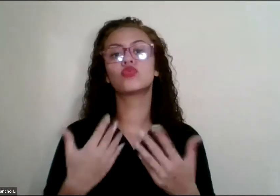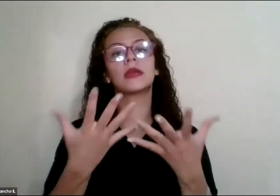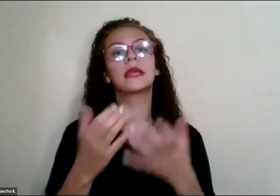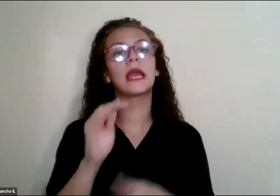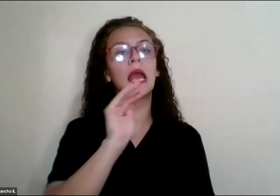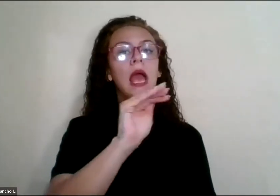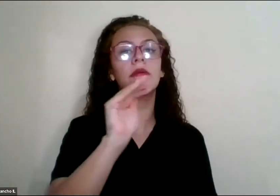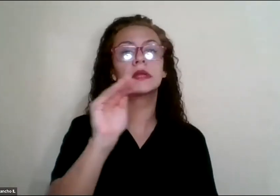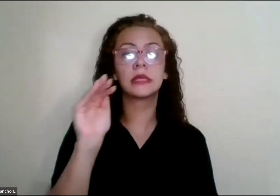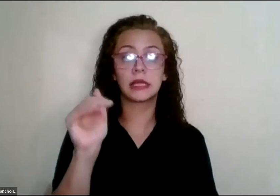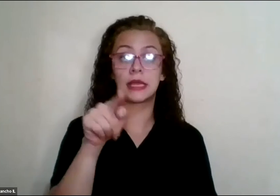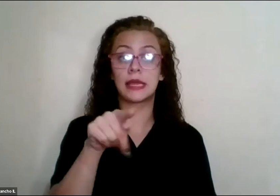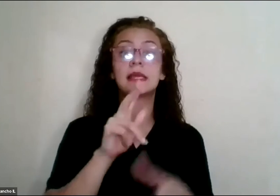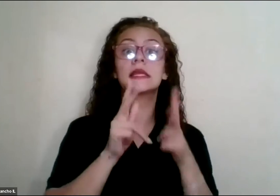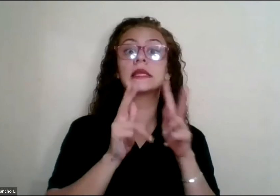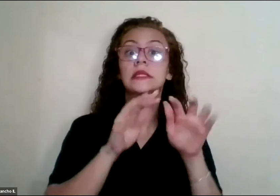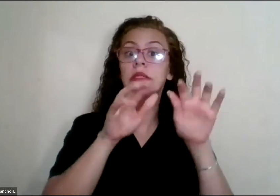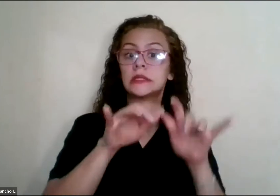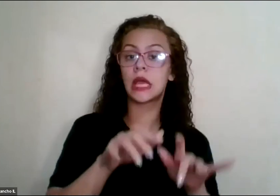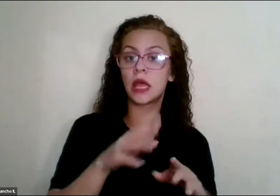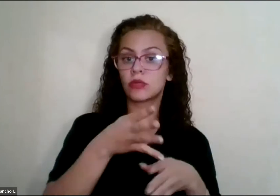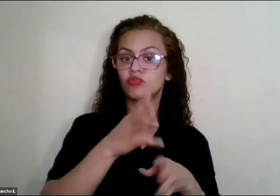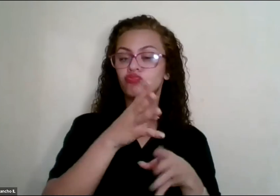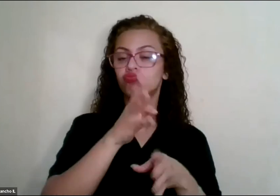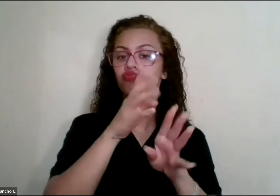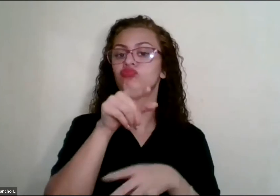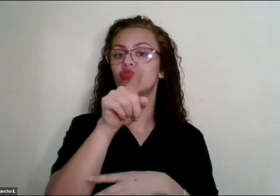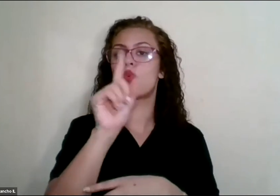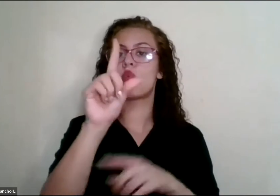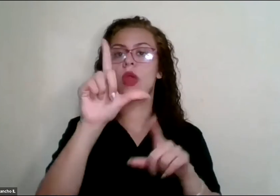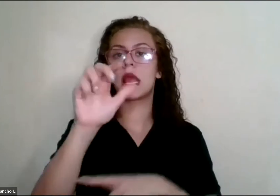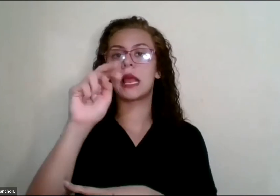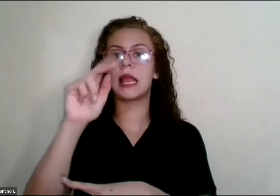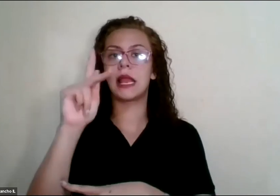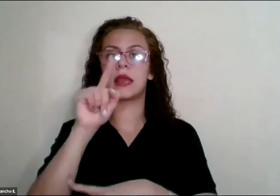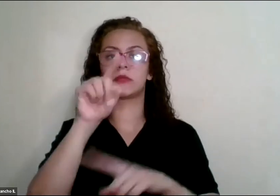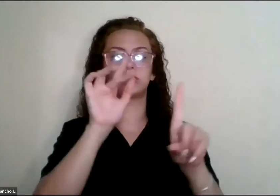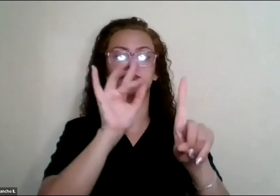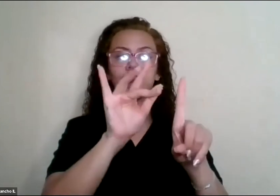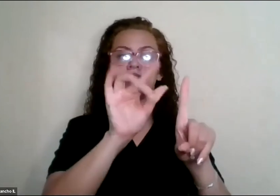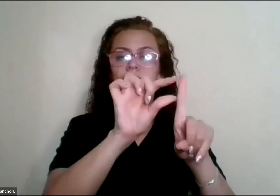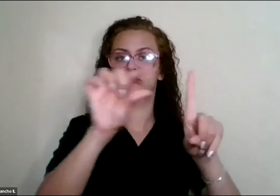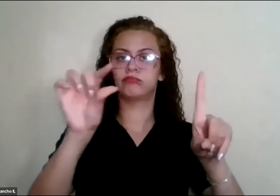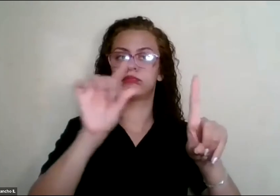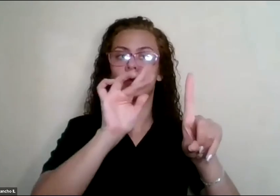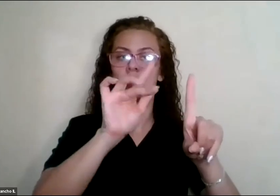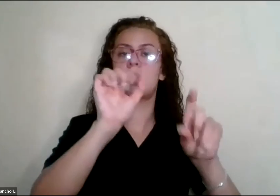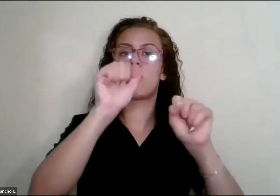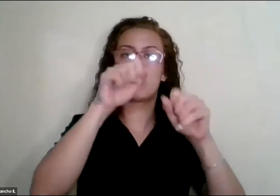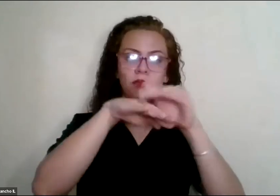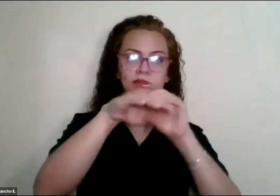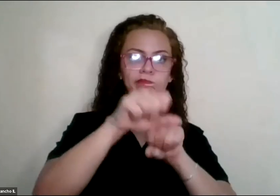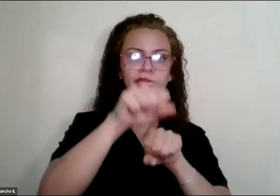quisiéramos indicarles que en el chat se estará colocando un enlace donde podrán conocer e inscribirse